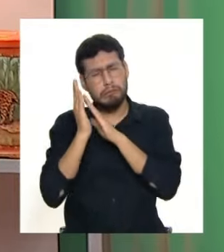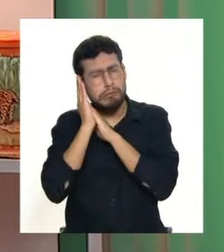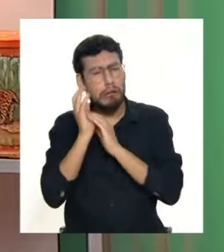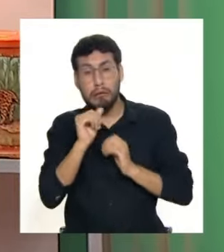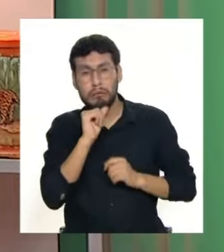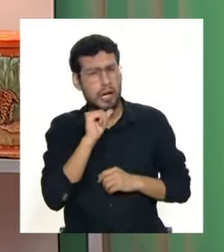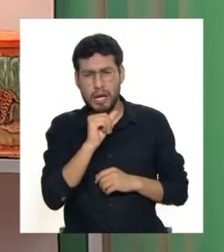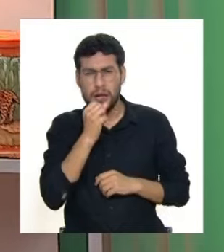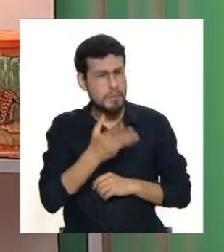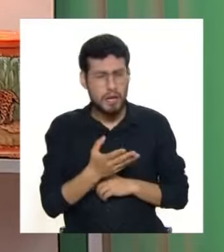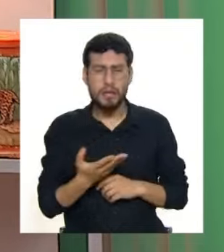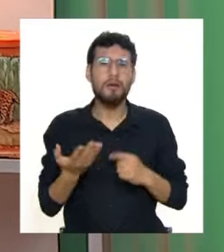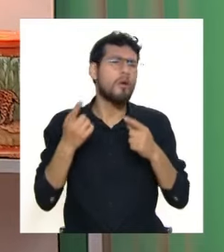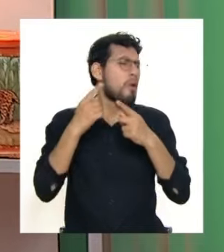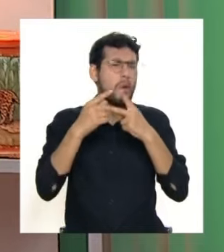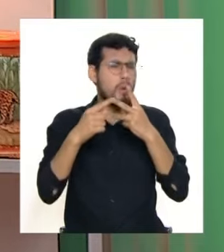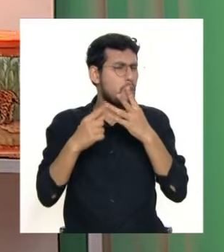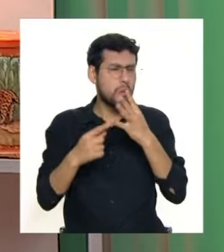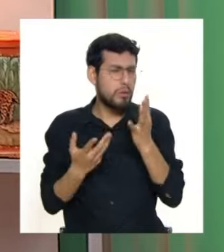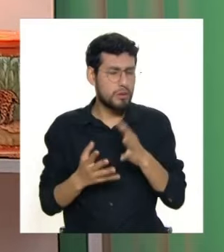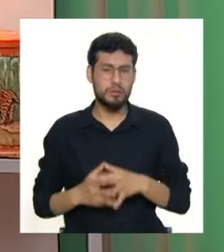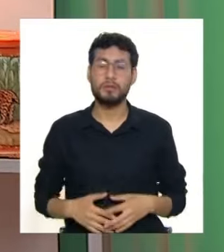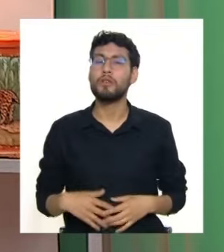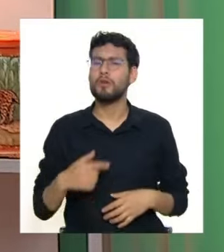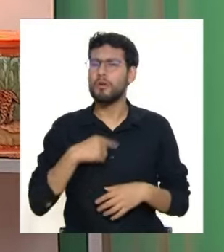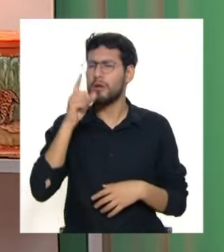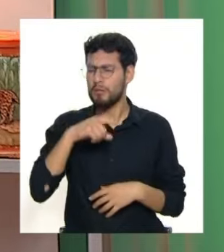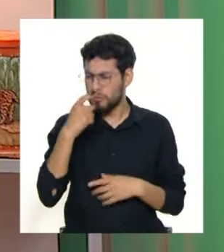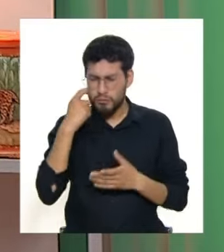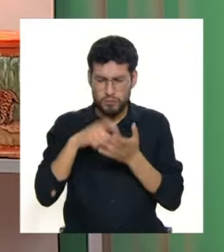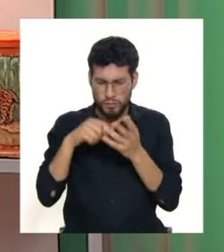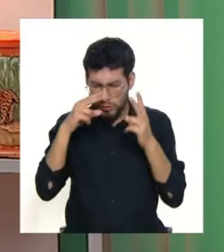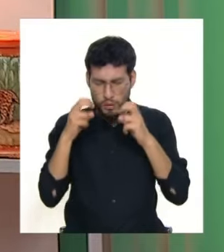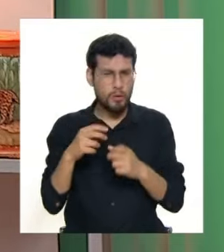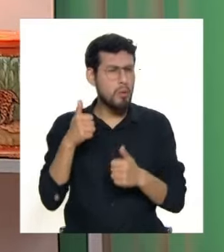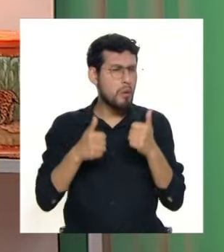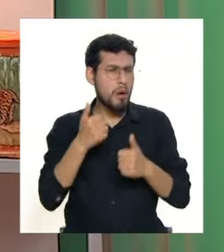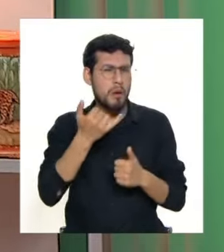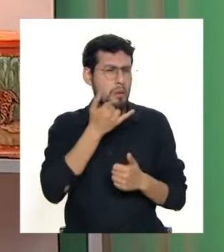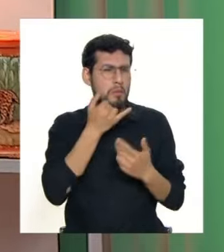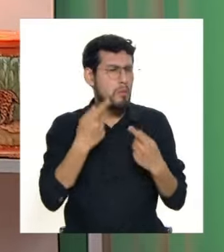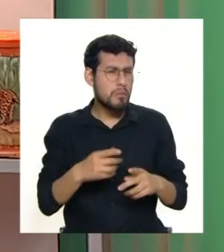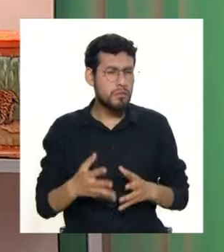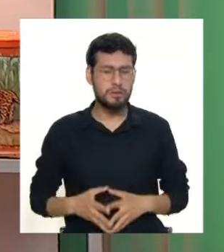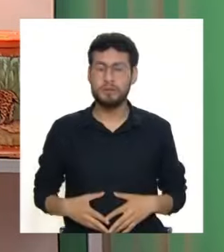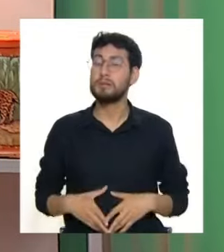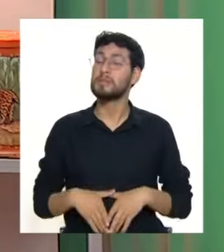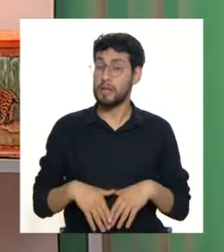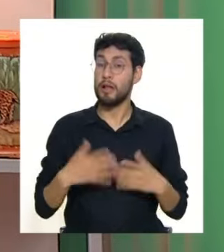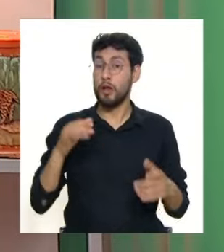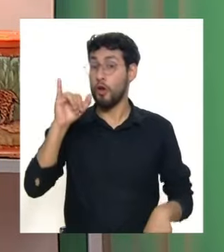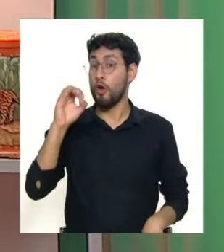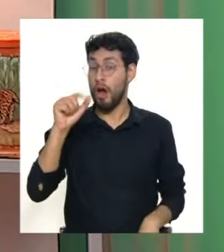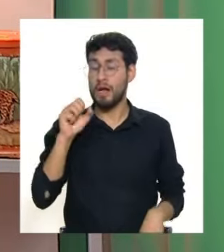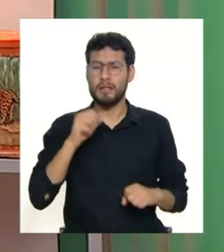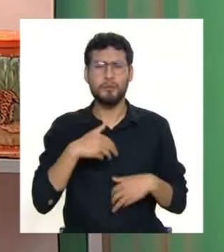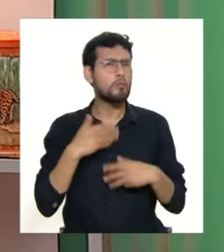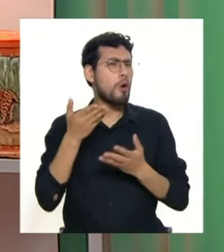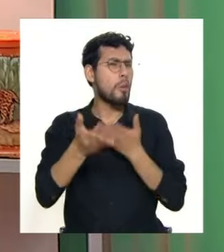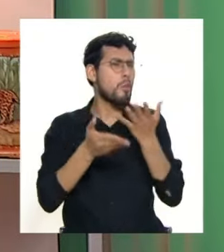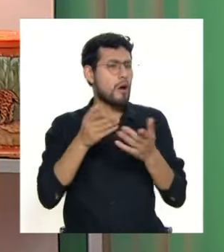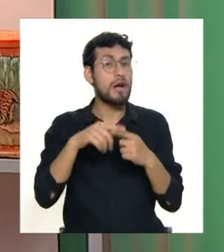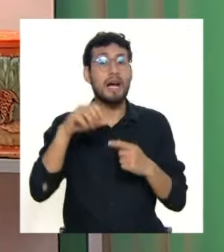bien, pueden ser muchos factores. Claro. Entonces yo tengo que identificar qué pasa. Entonces el yoga tiene varias